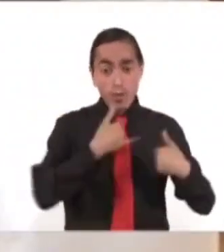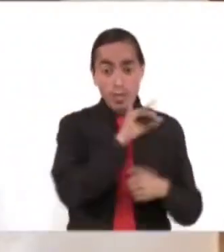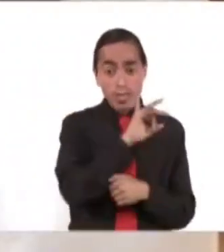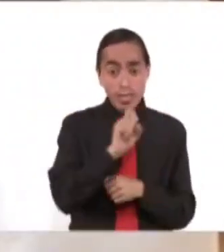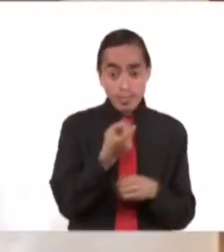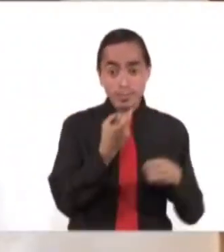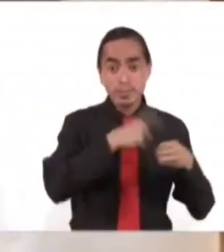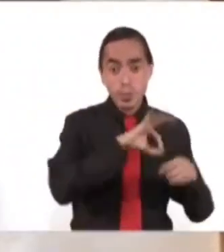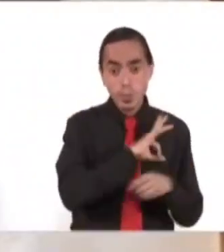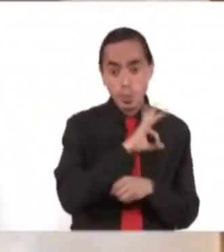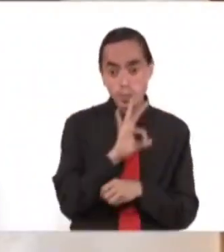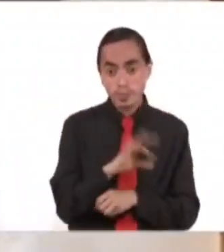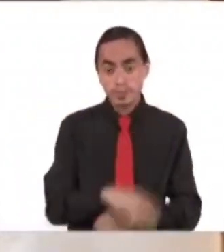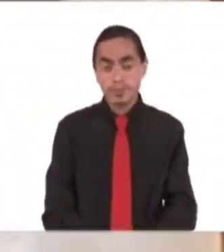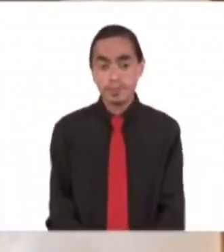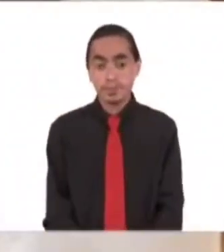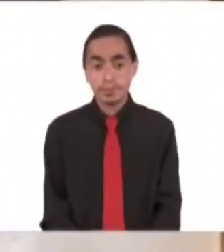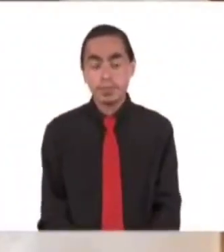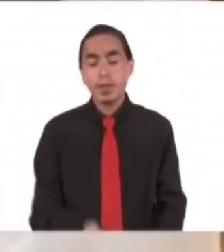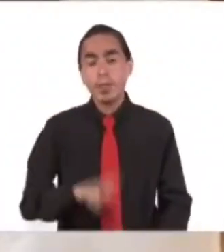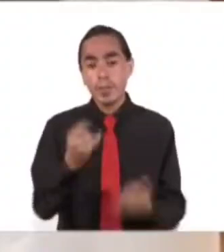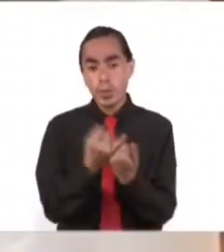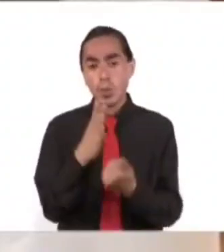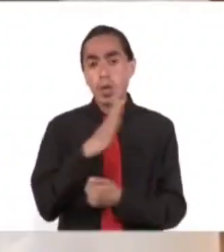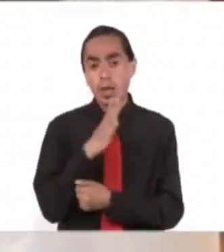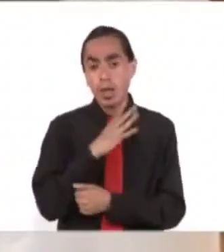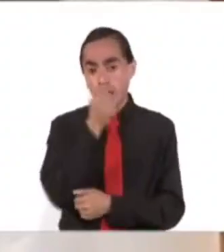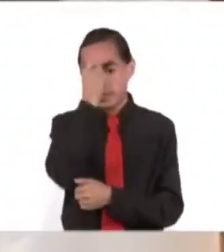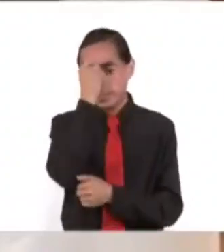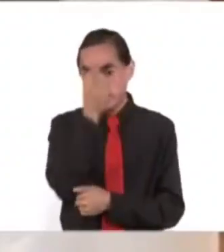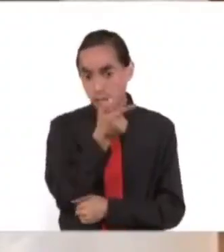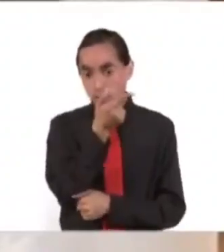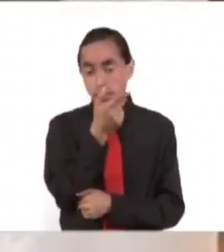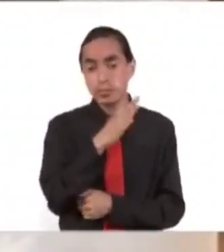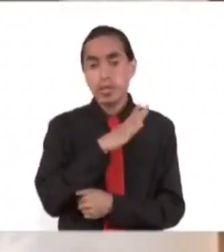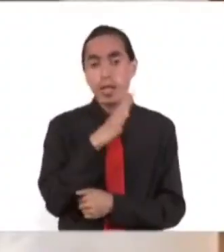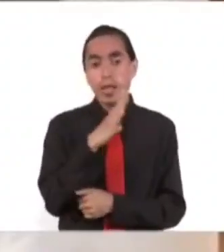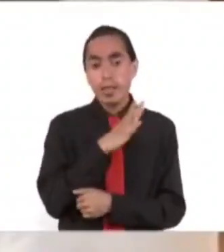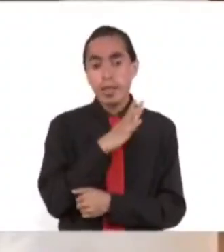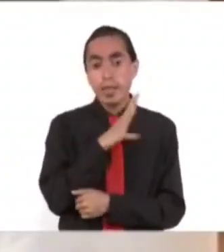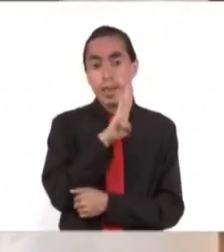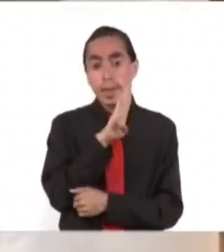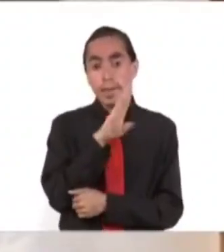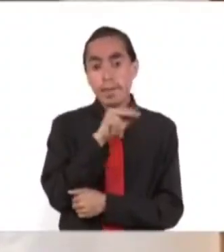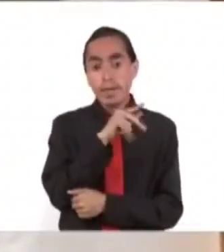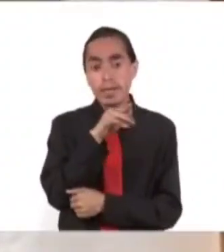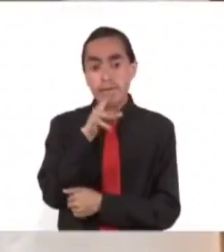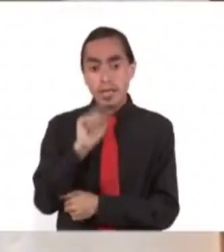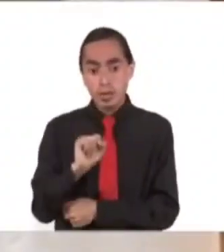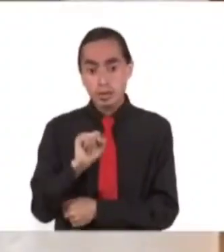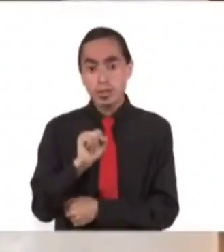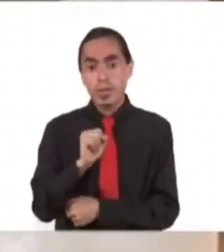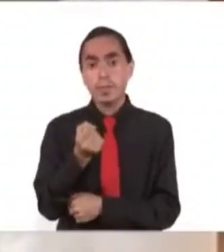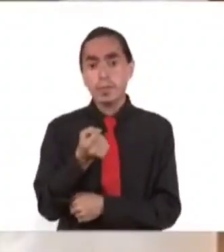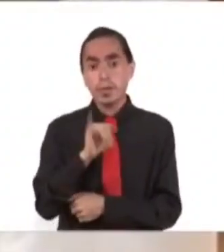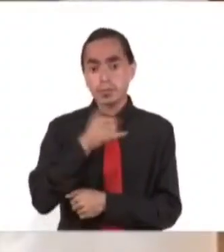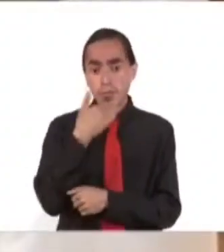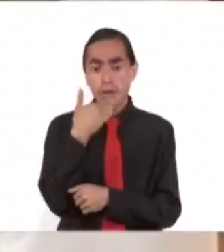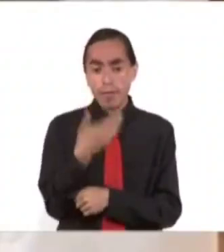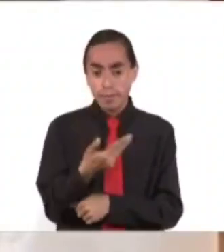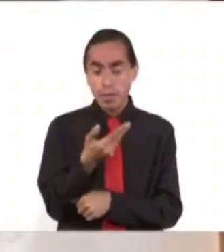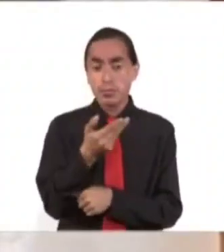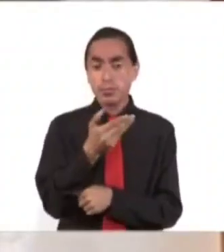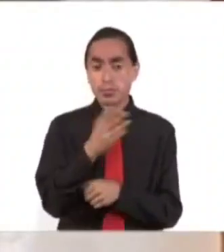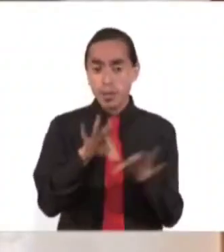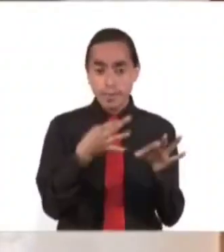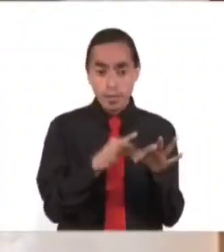que ver su ampliación, pero sobre todo la creación de bachilleratos de gran calidad académica que también tengan un reconocimiento